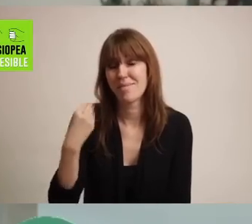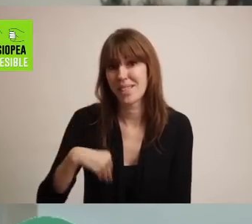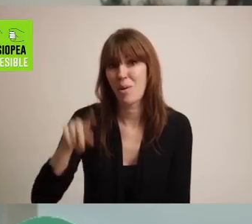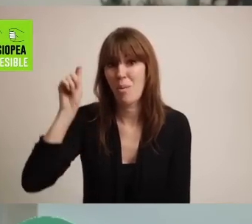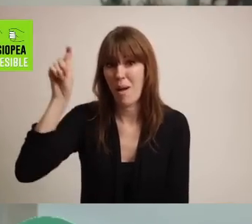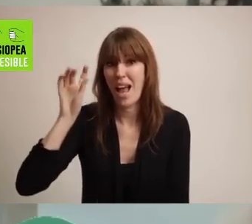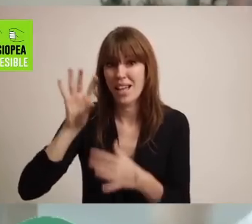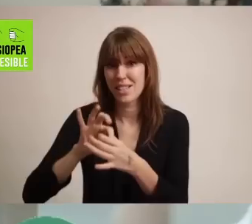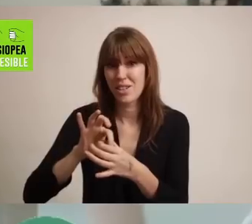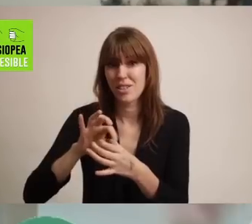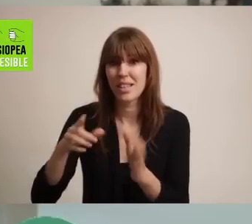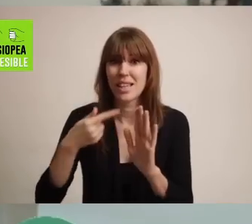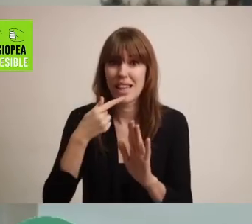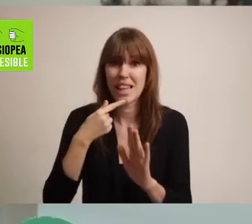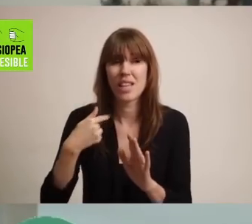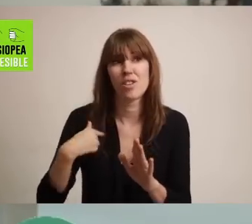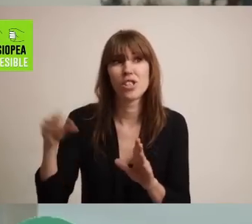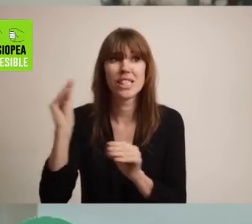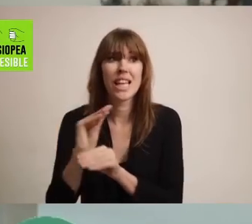de, yo soy un sanador de.